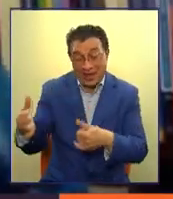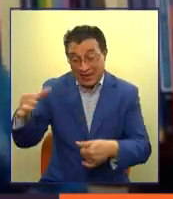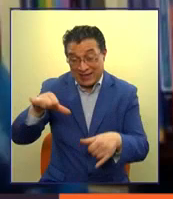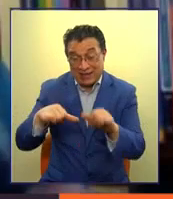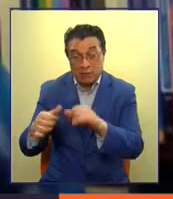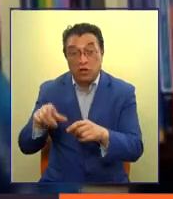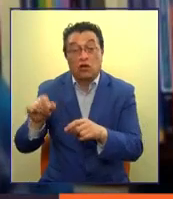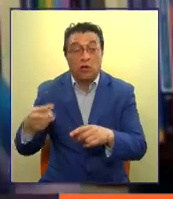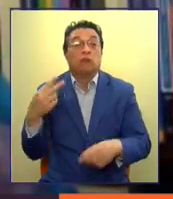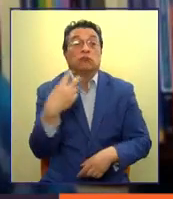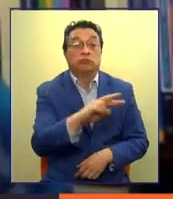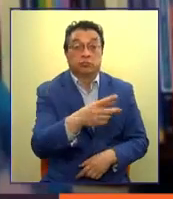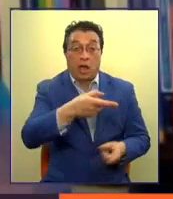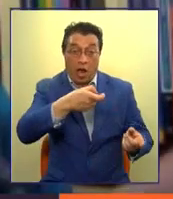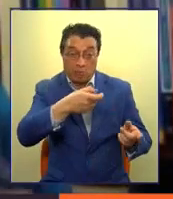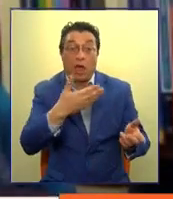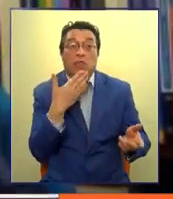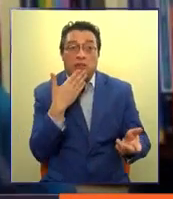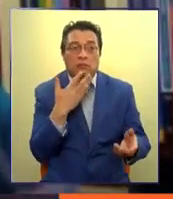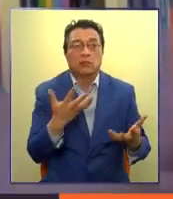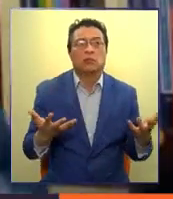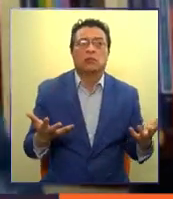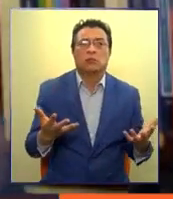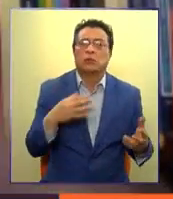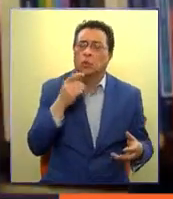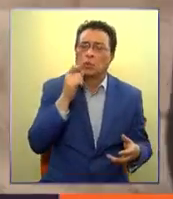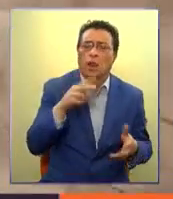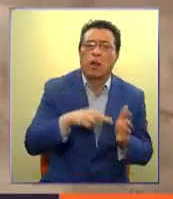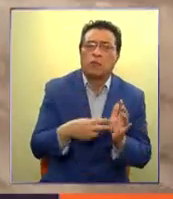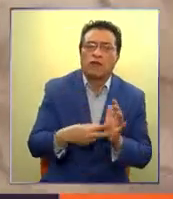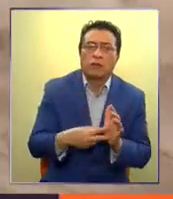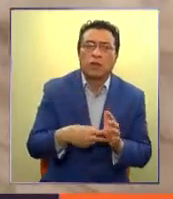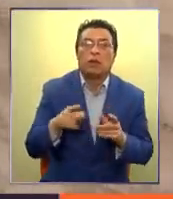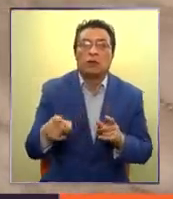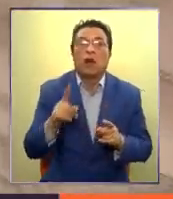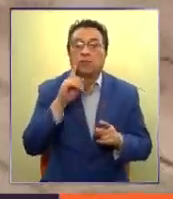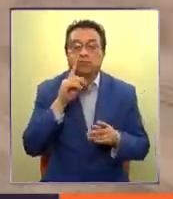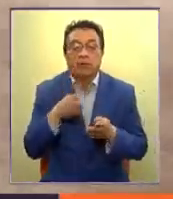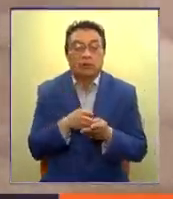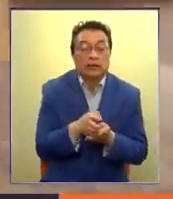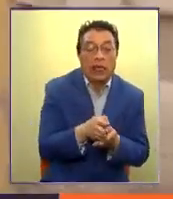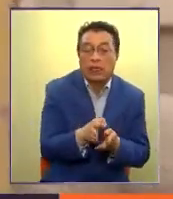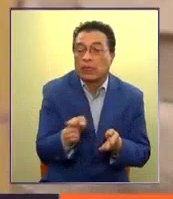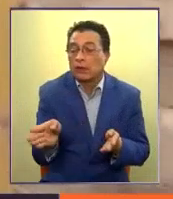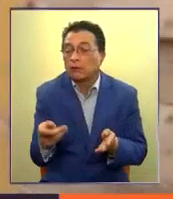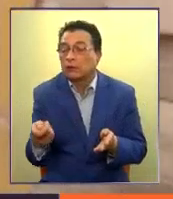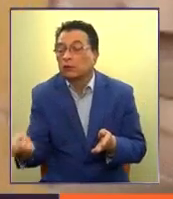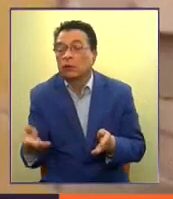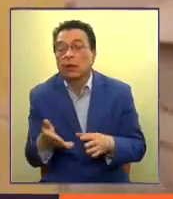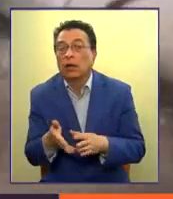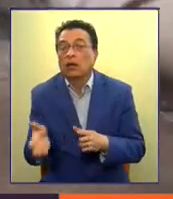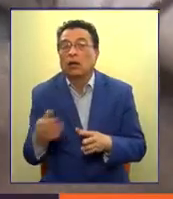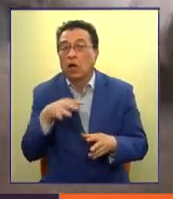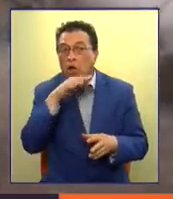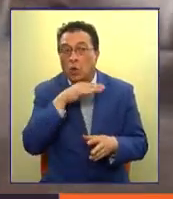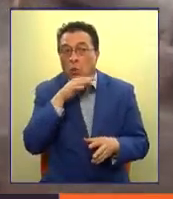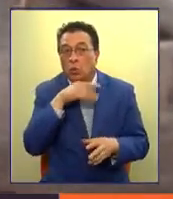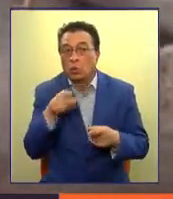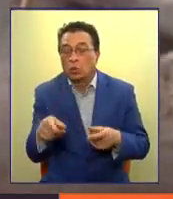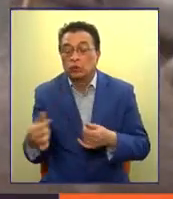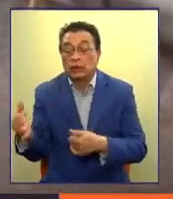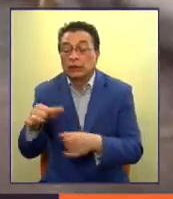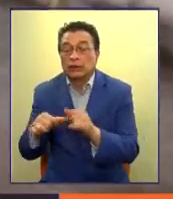minería. Uno podría decir, bueno, el problema está en aquel que los desvíe para usarlo en la elaboración